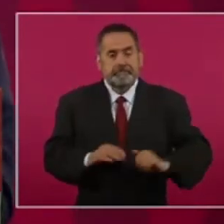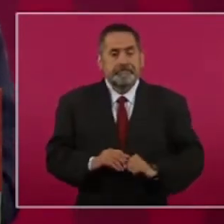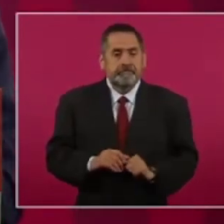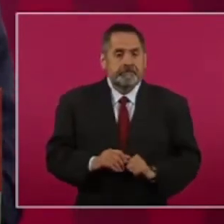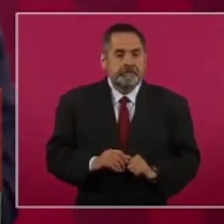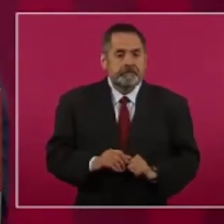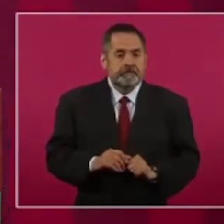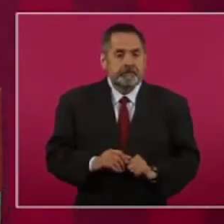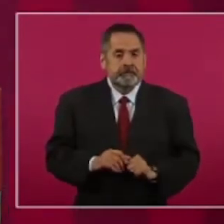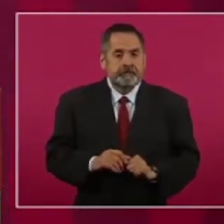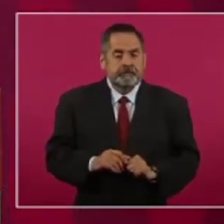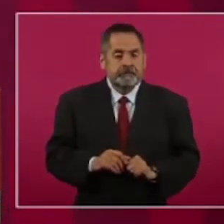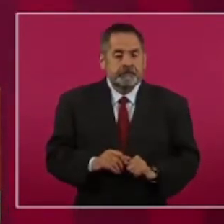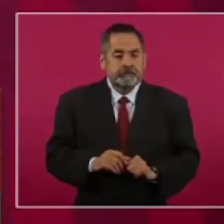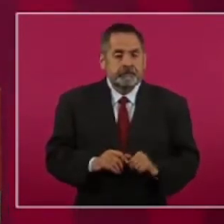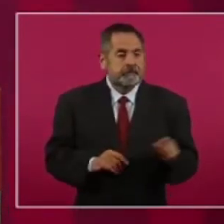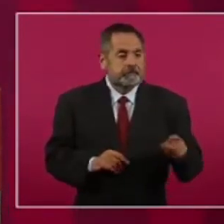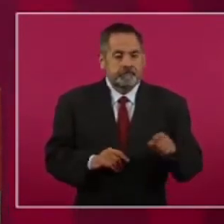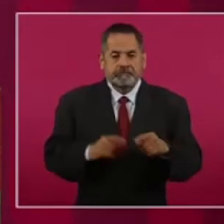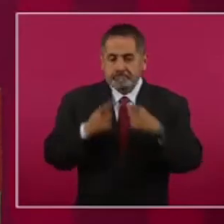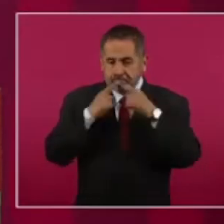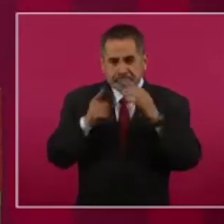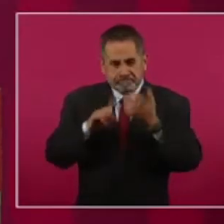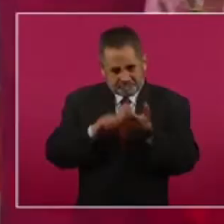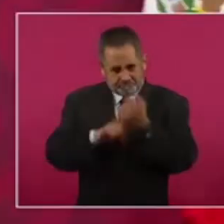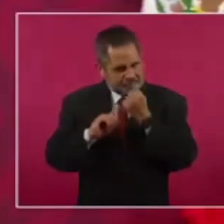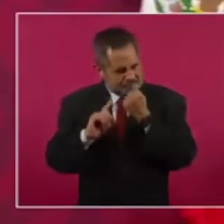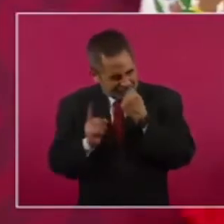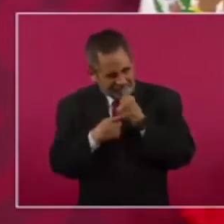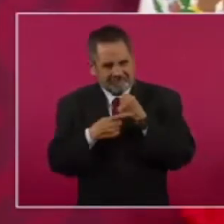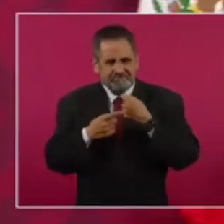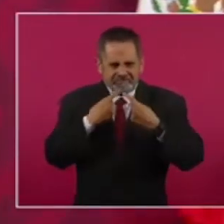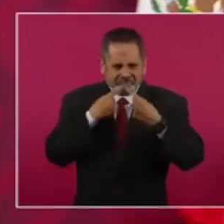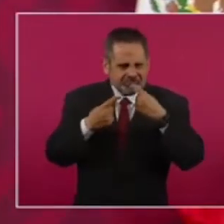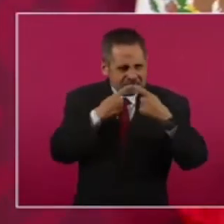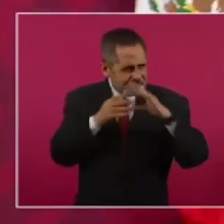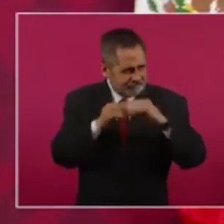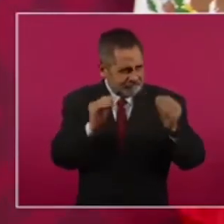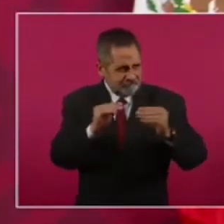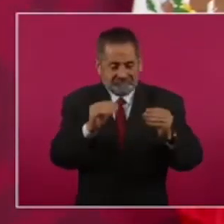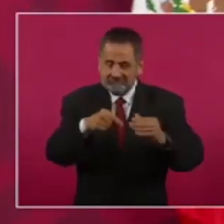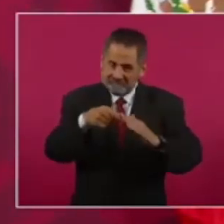y es un debate de fondo.